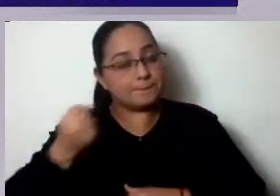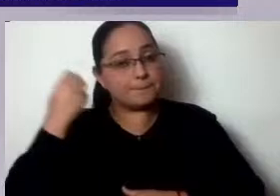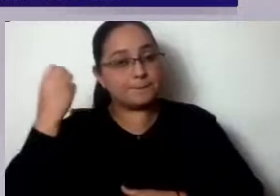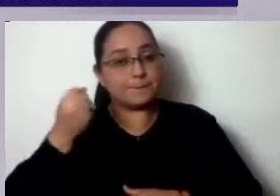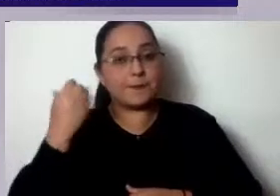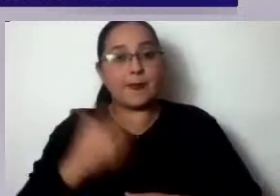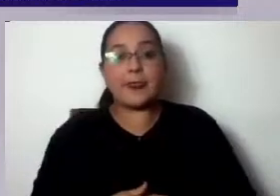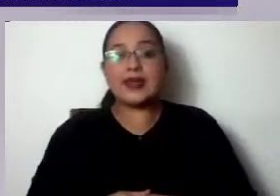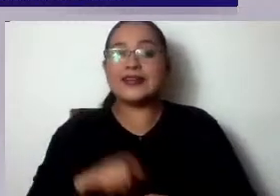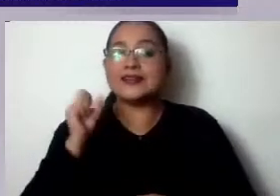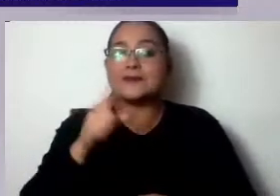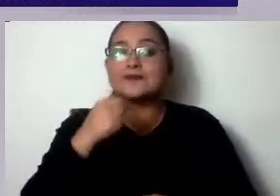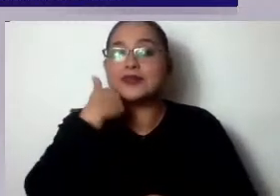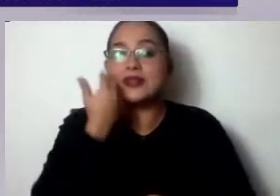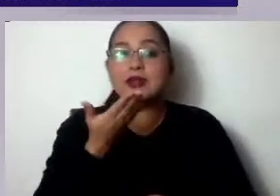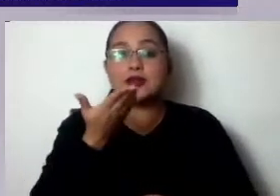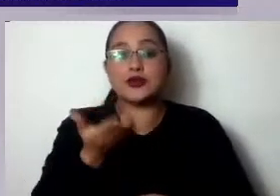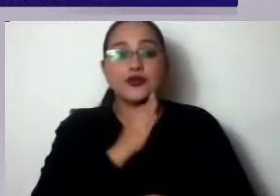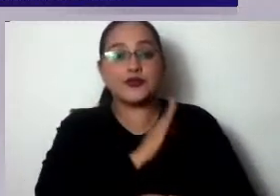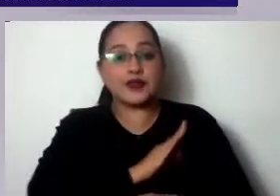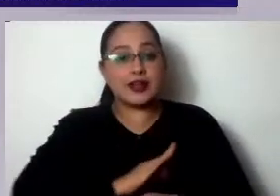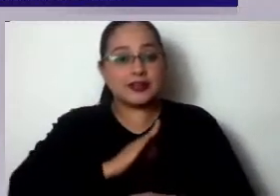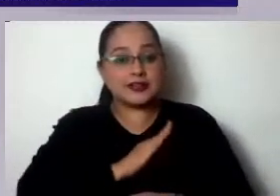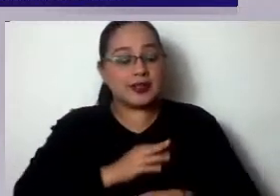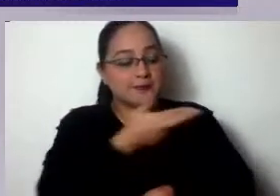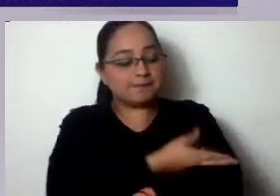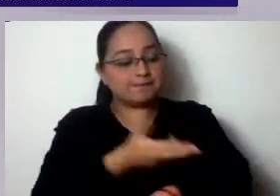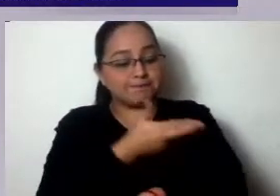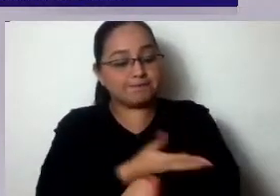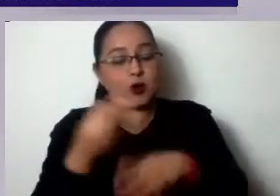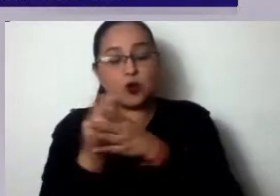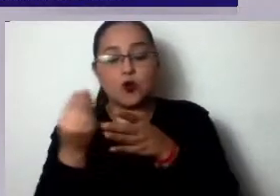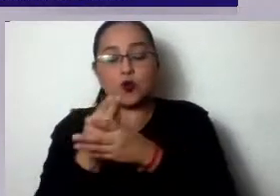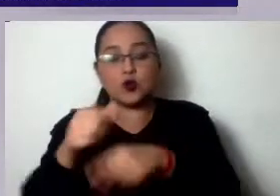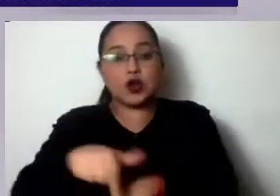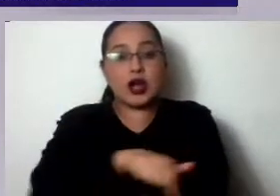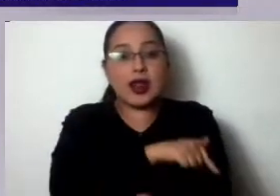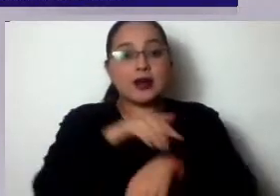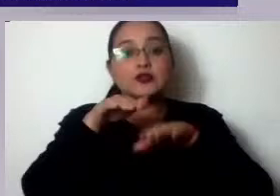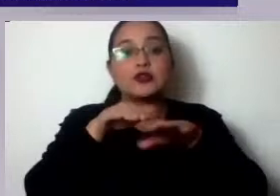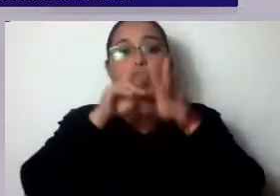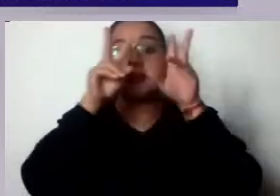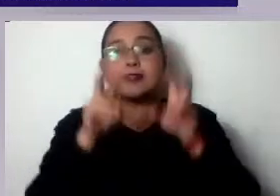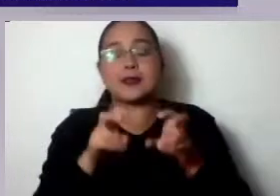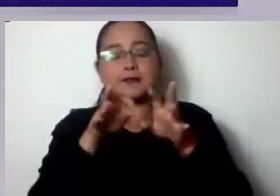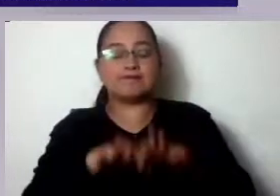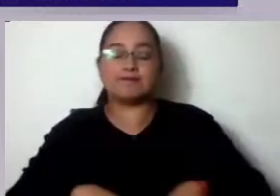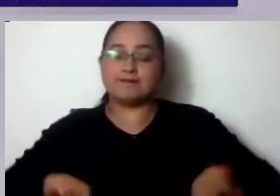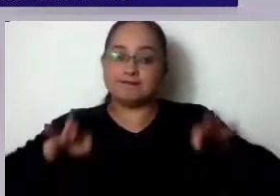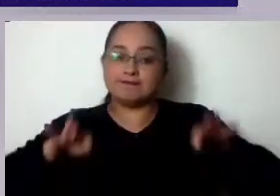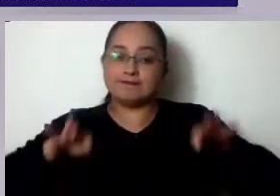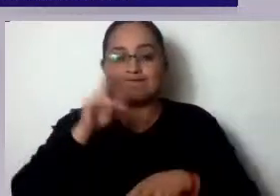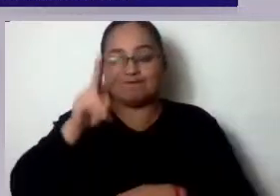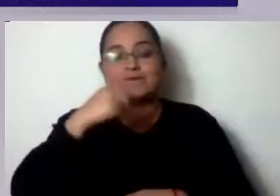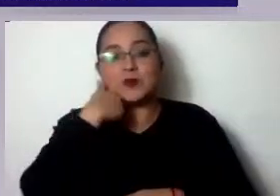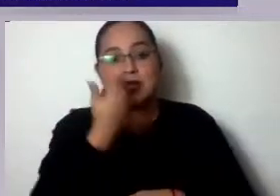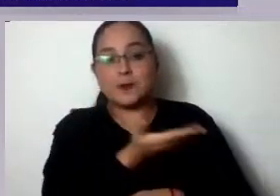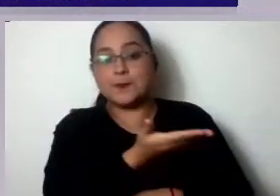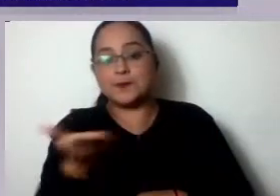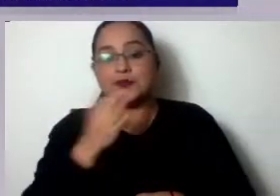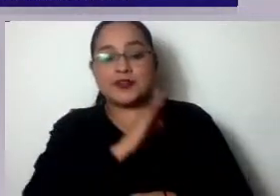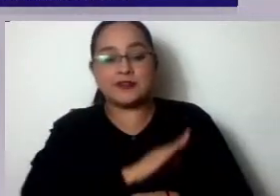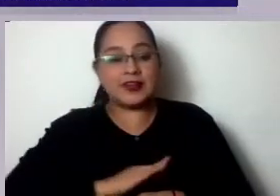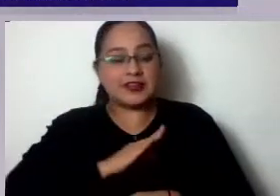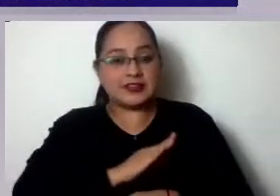deseo felicitar por la organización del diplomado en estos temas tan importantes y que cuenta con un número